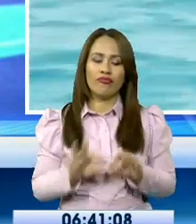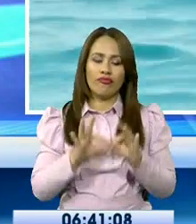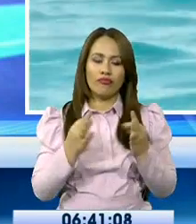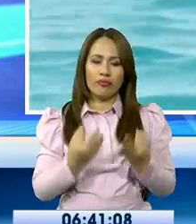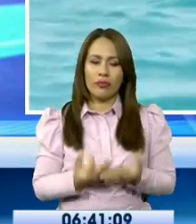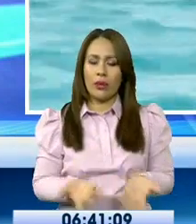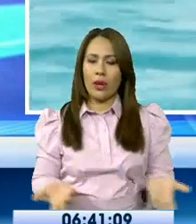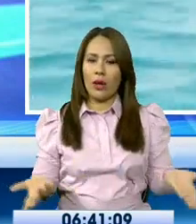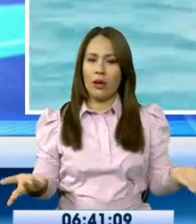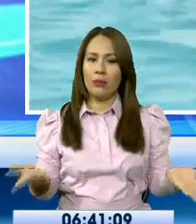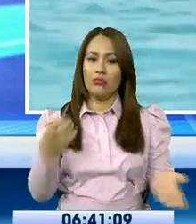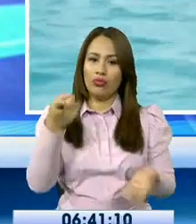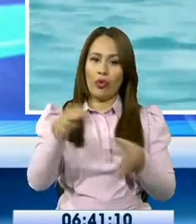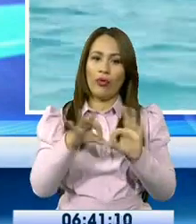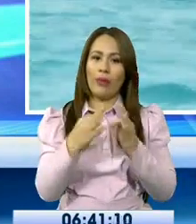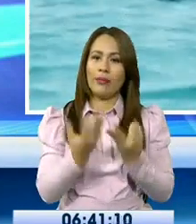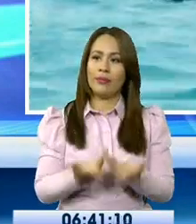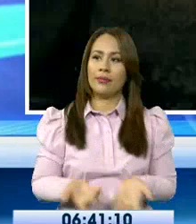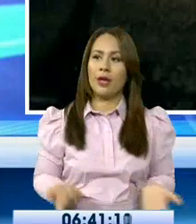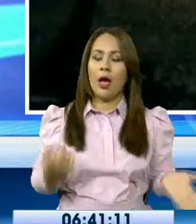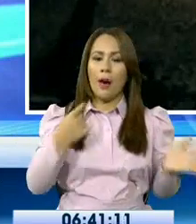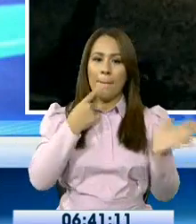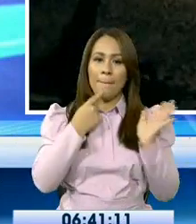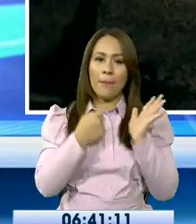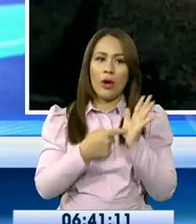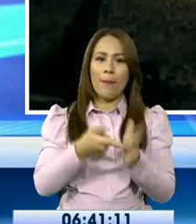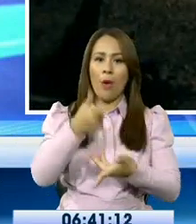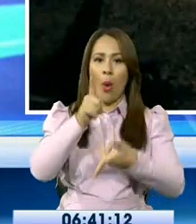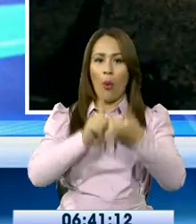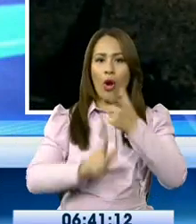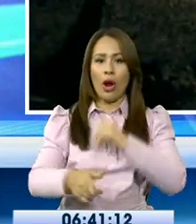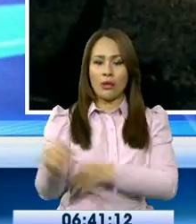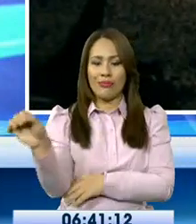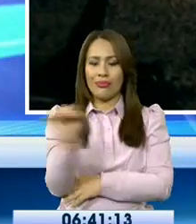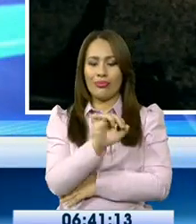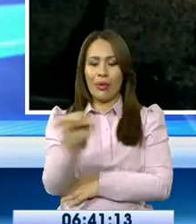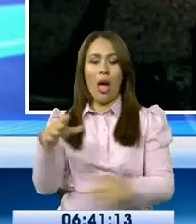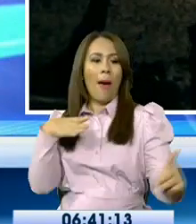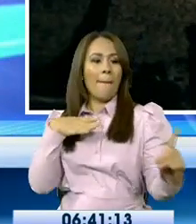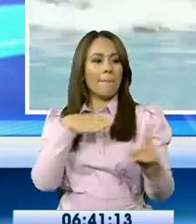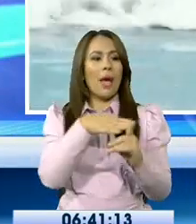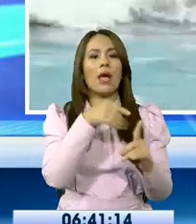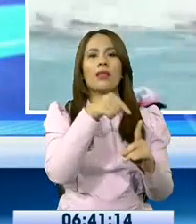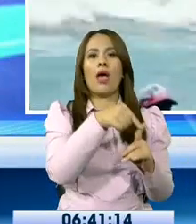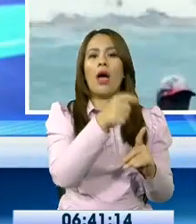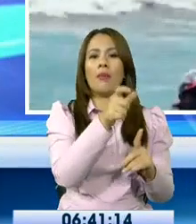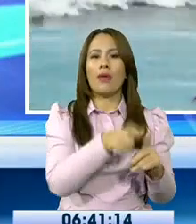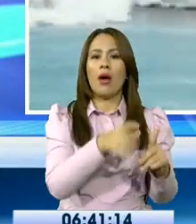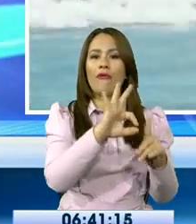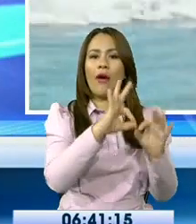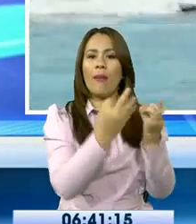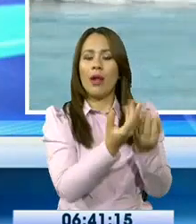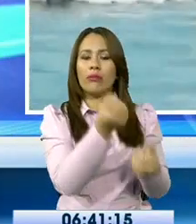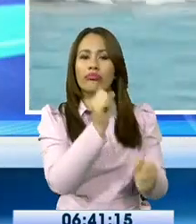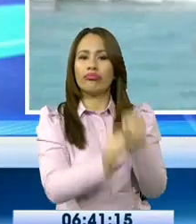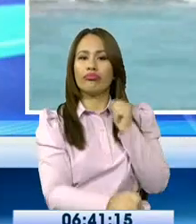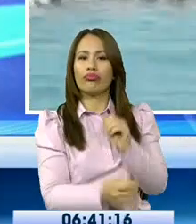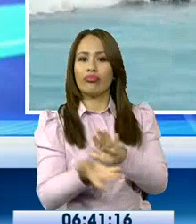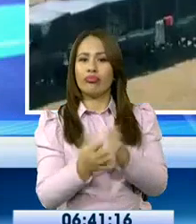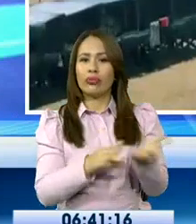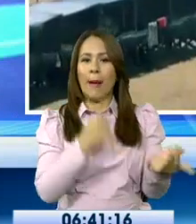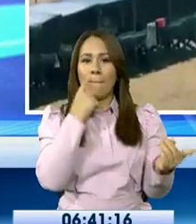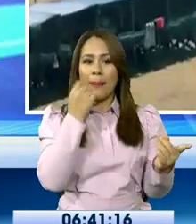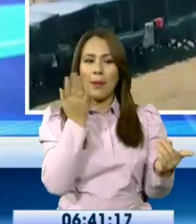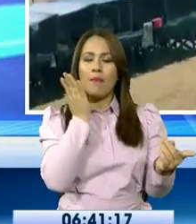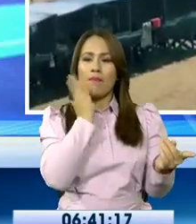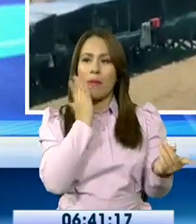no solamente a tu familia. ¿Qué pasa si por desgracia, borracho, arrollas a otra persona y le destruyes la vida a otra familia? ¿Dejas sin padre